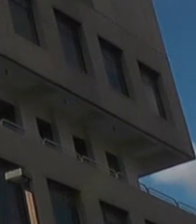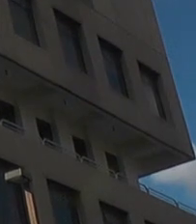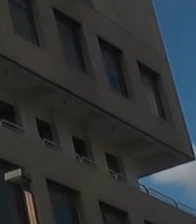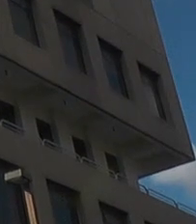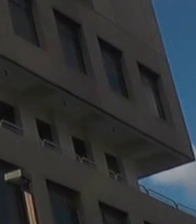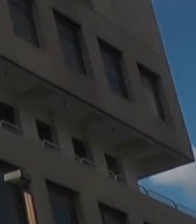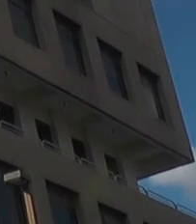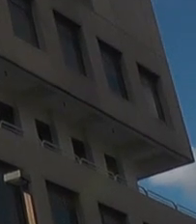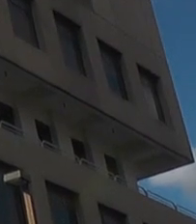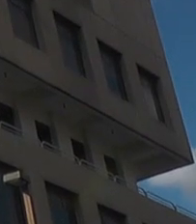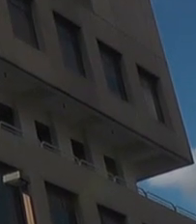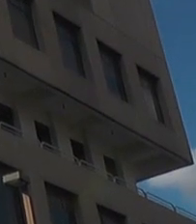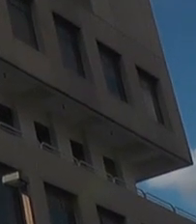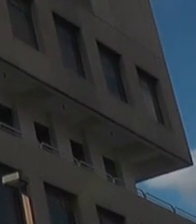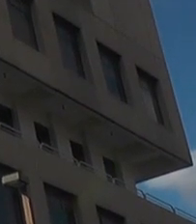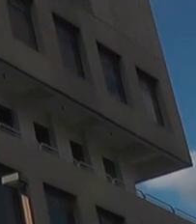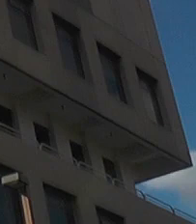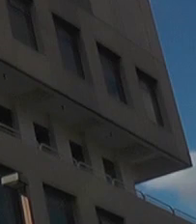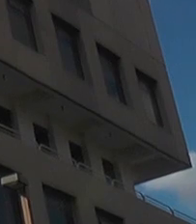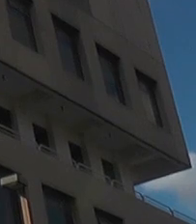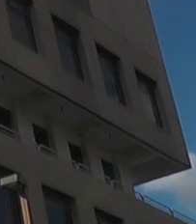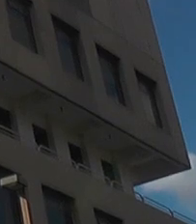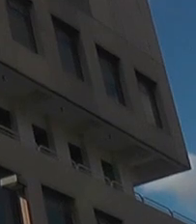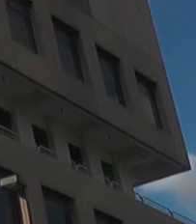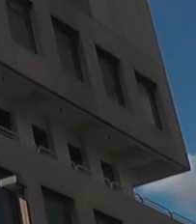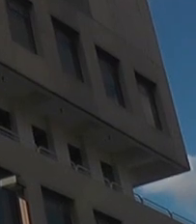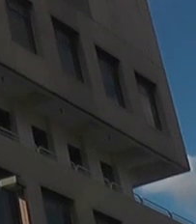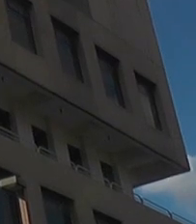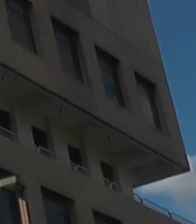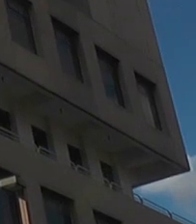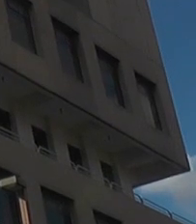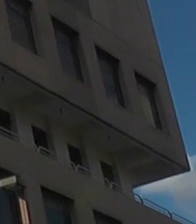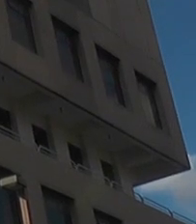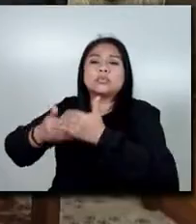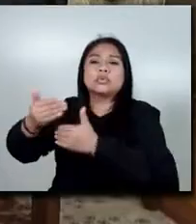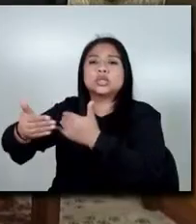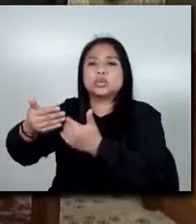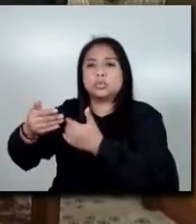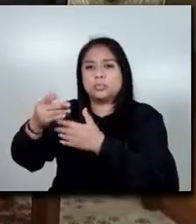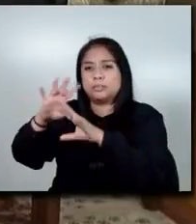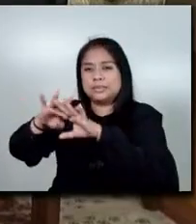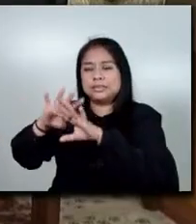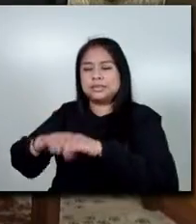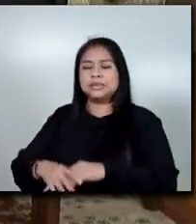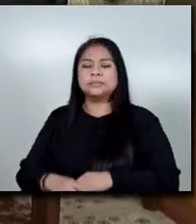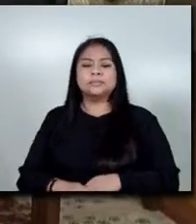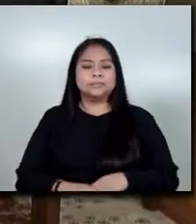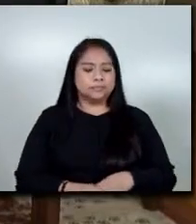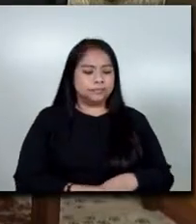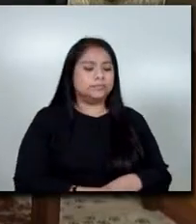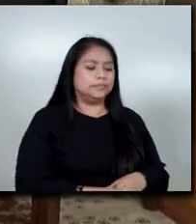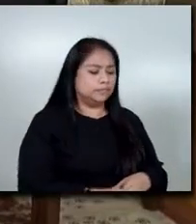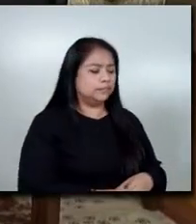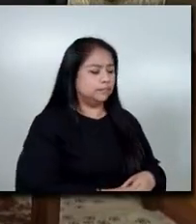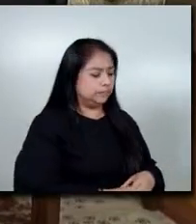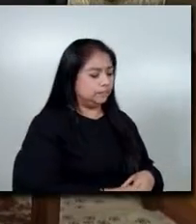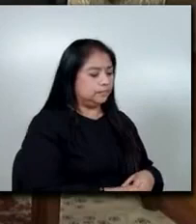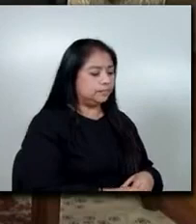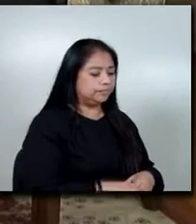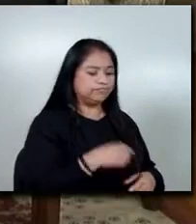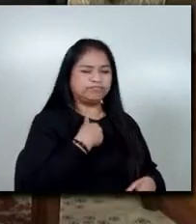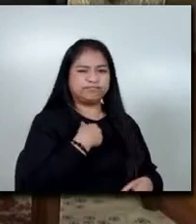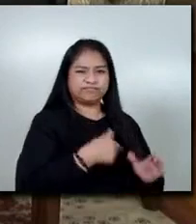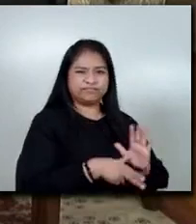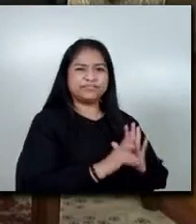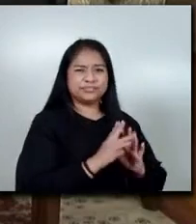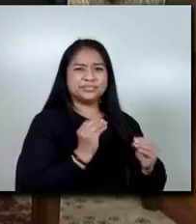pruebas suficientes y se deben fortalecer varios aspectos internos dentro de la institución. Yo he insistido mucho, señor presidente, en el